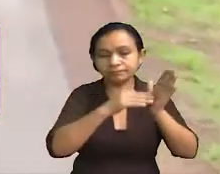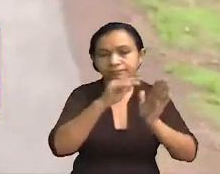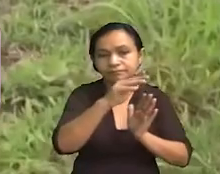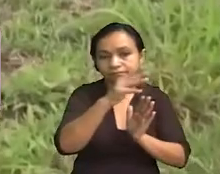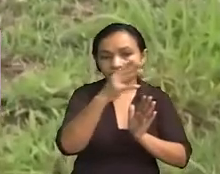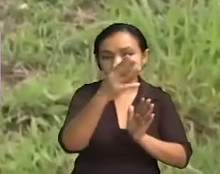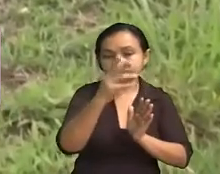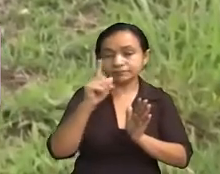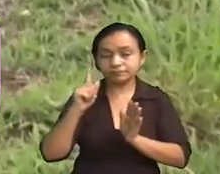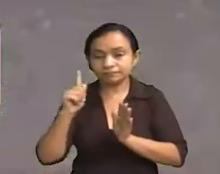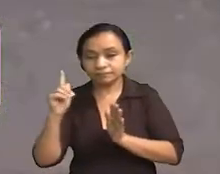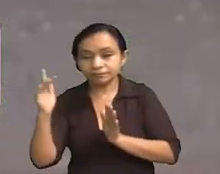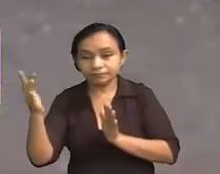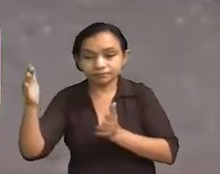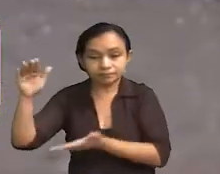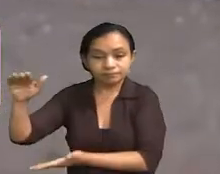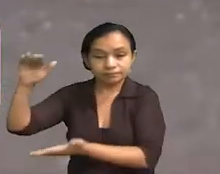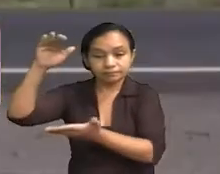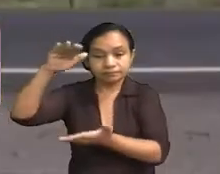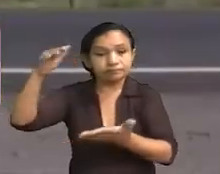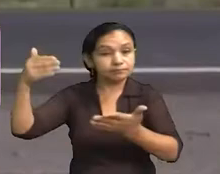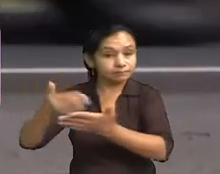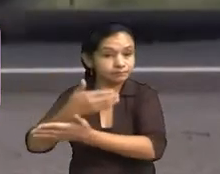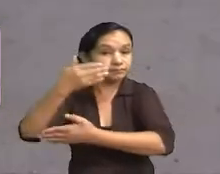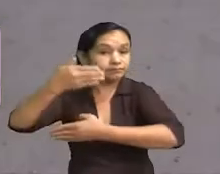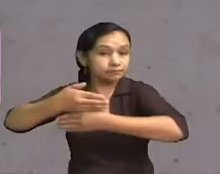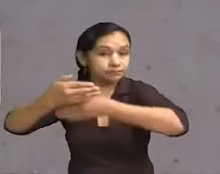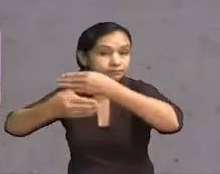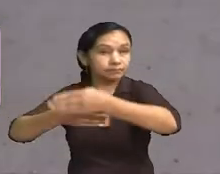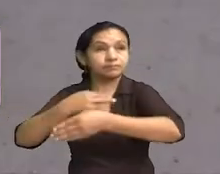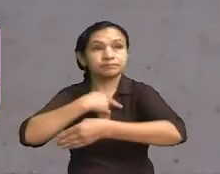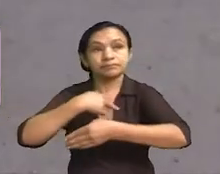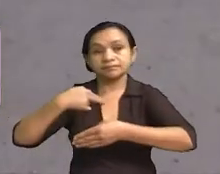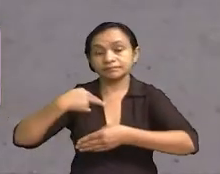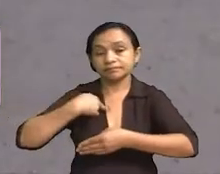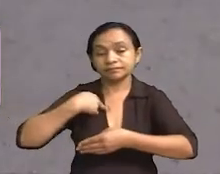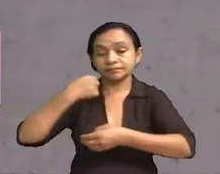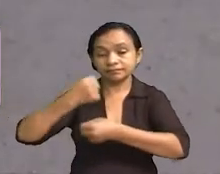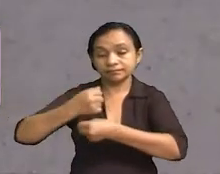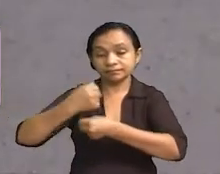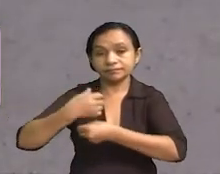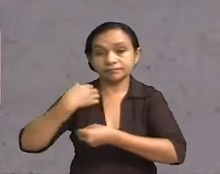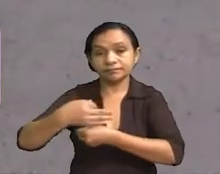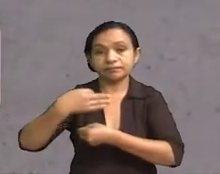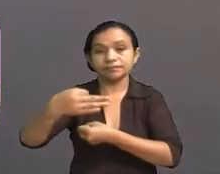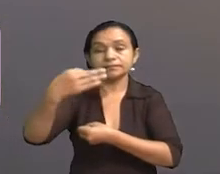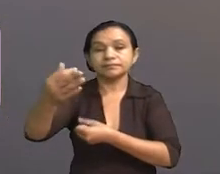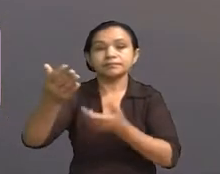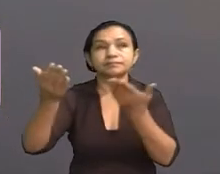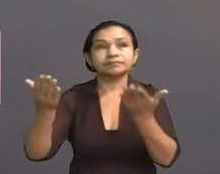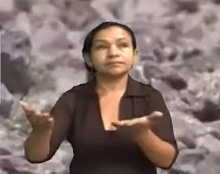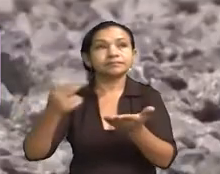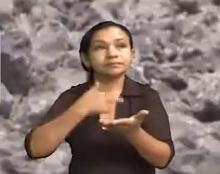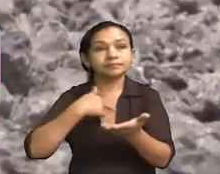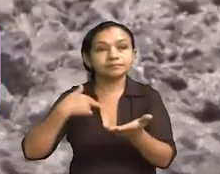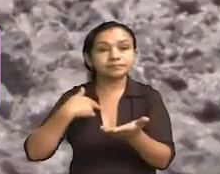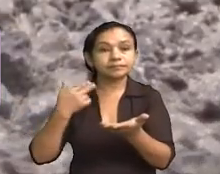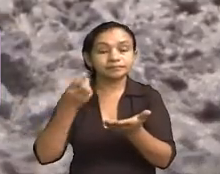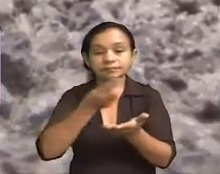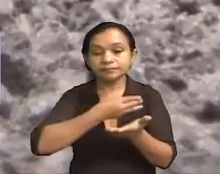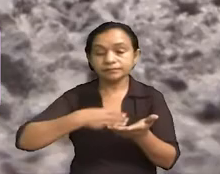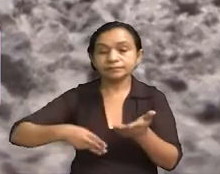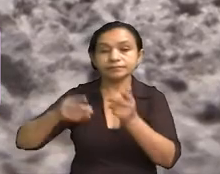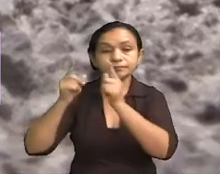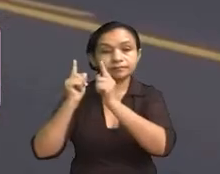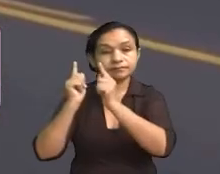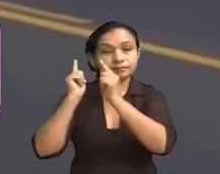más todo este paquete de inversión pública que se va a estar empujando como lo hace con la eficiencia del Ministerio de